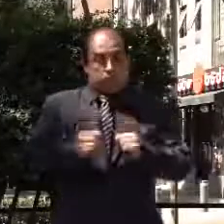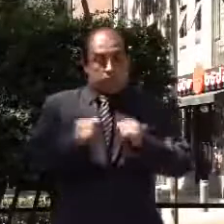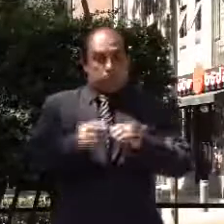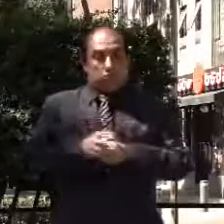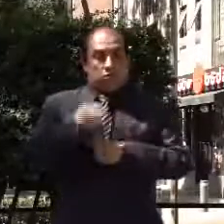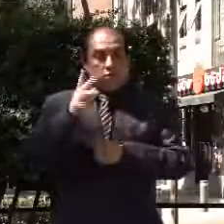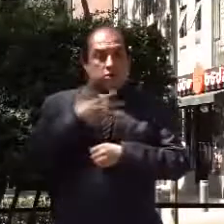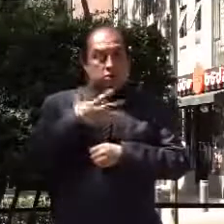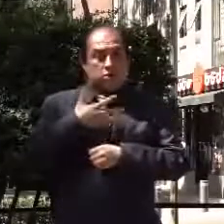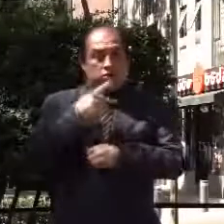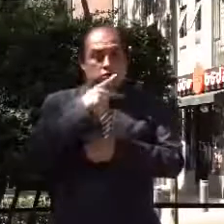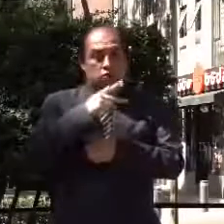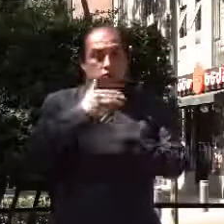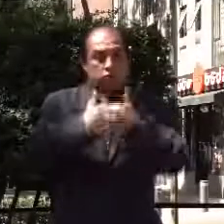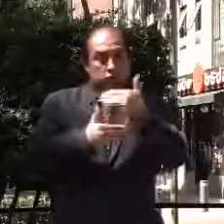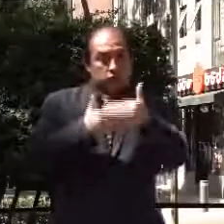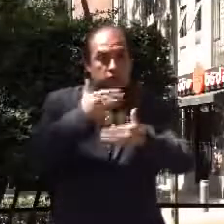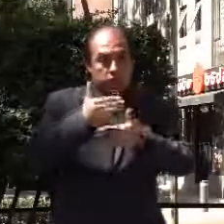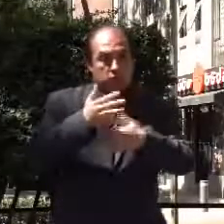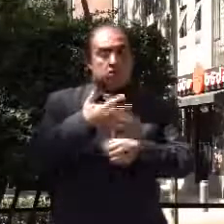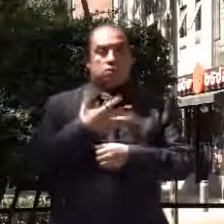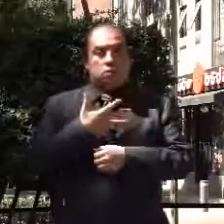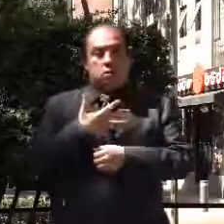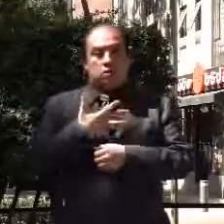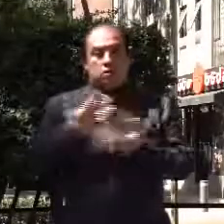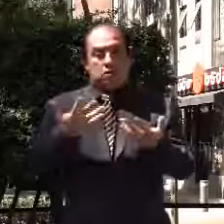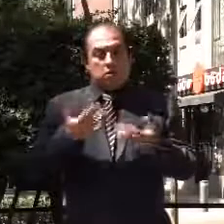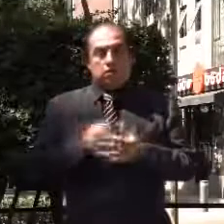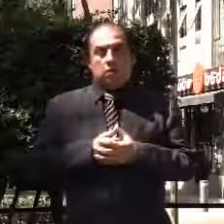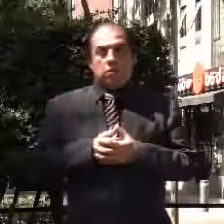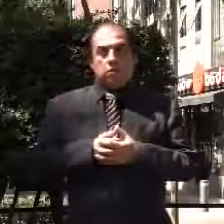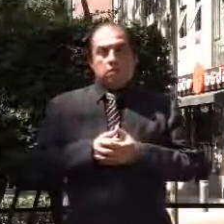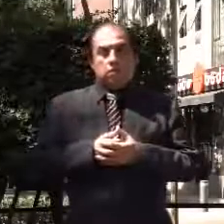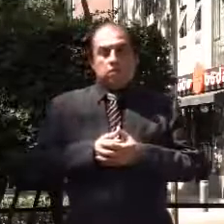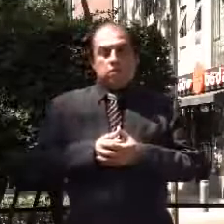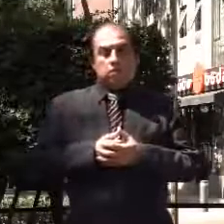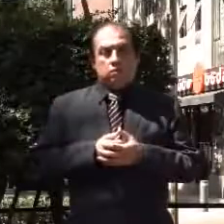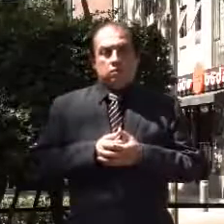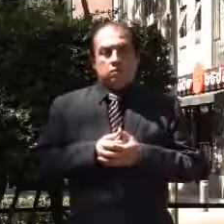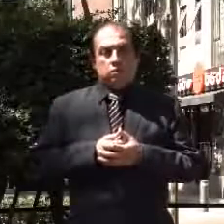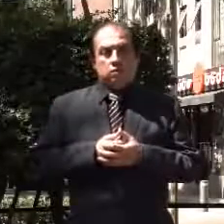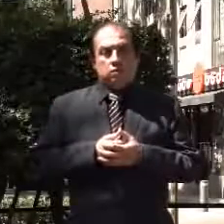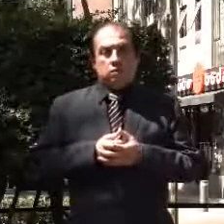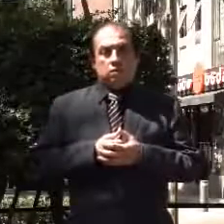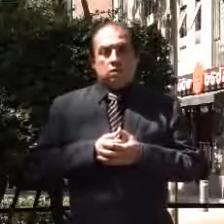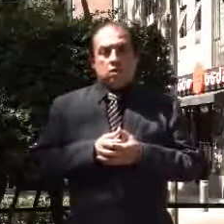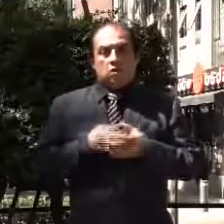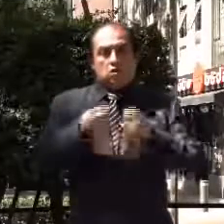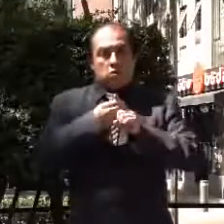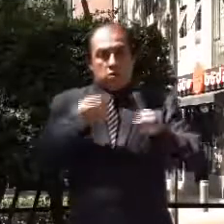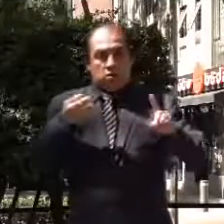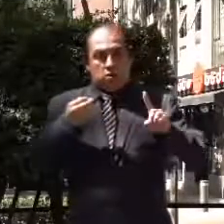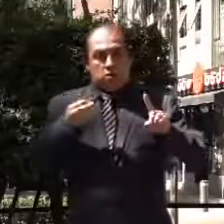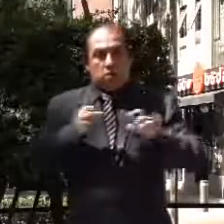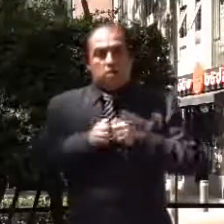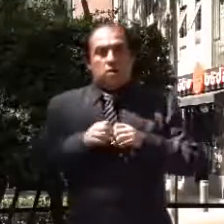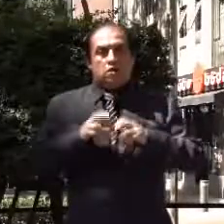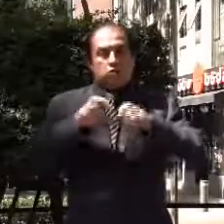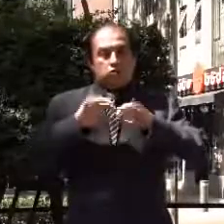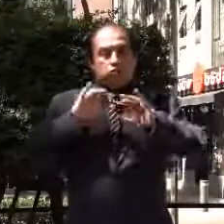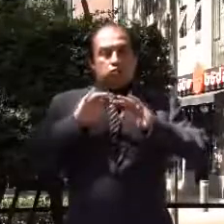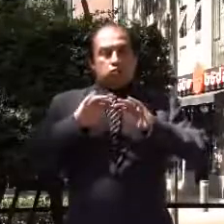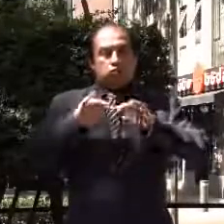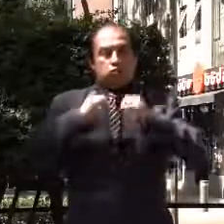pero tienen sus procedimientos, tiene que haber la realización de una asamblea, de un consejo, etcétera, y a partir de ahí